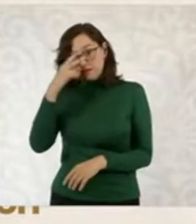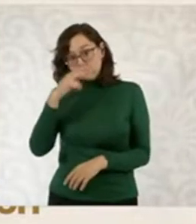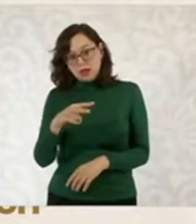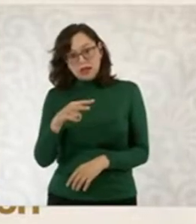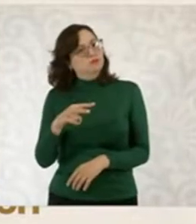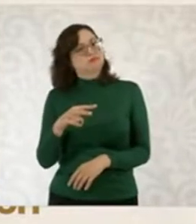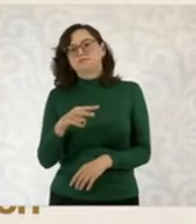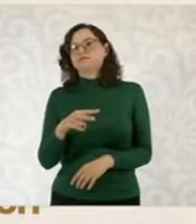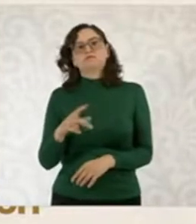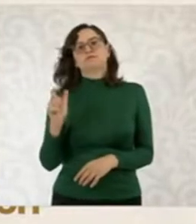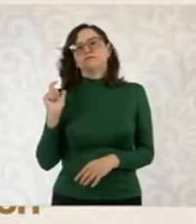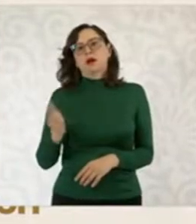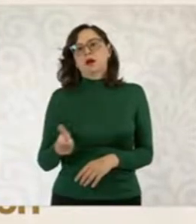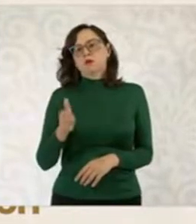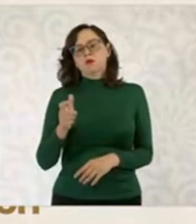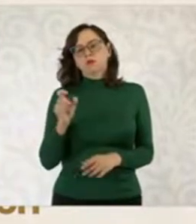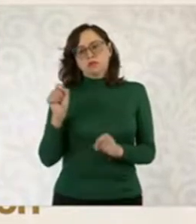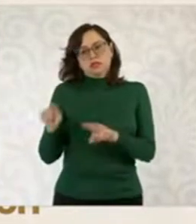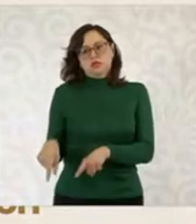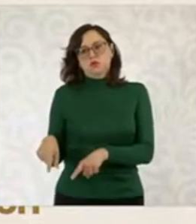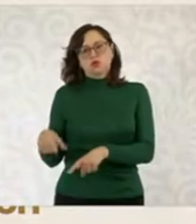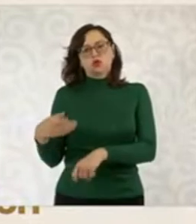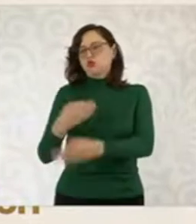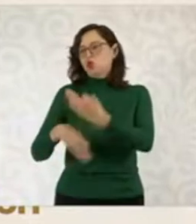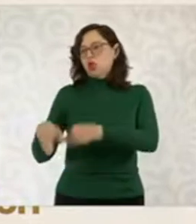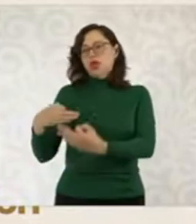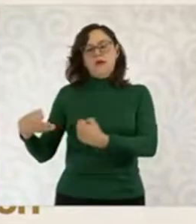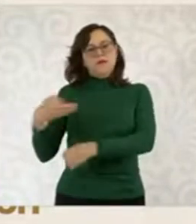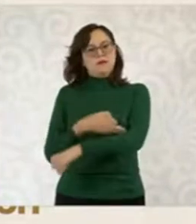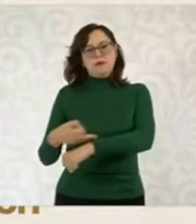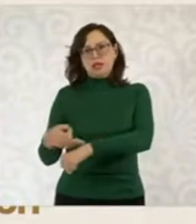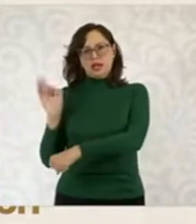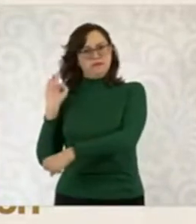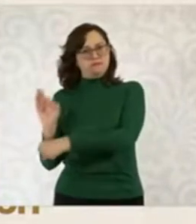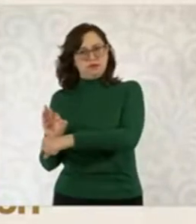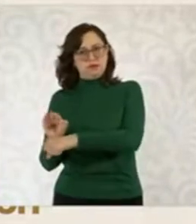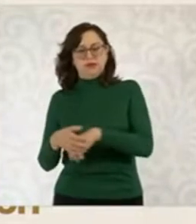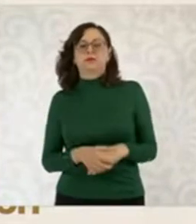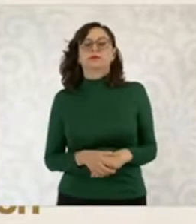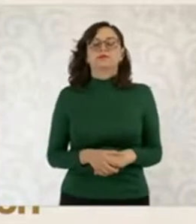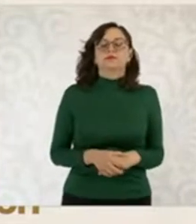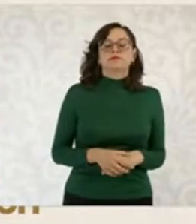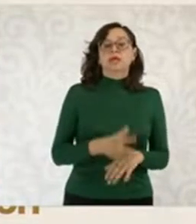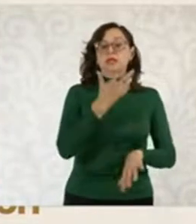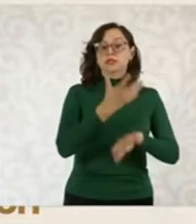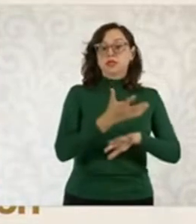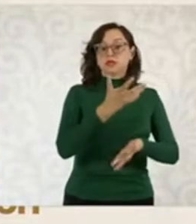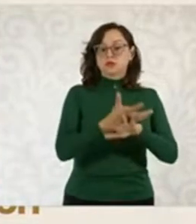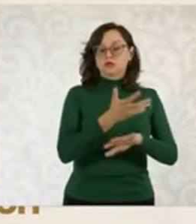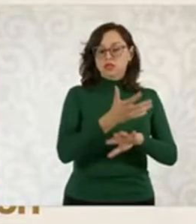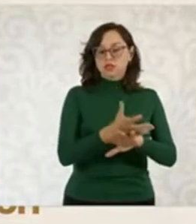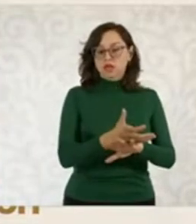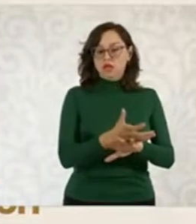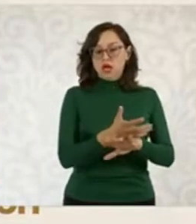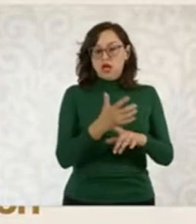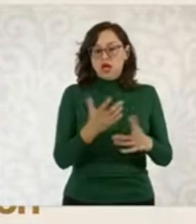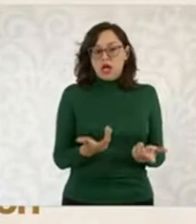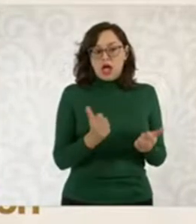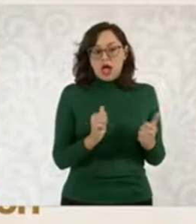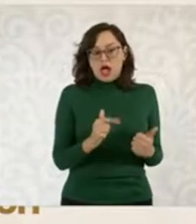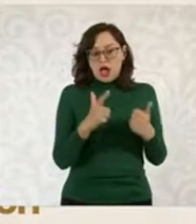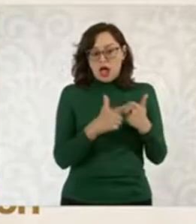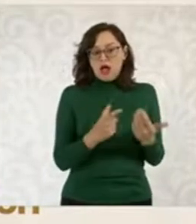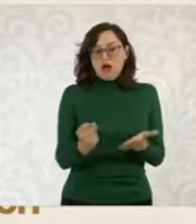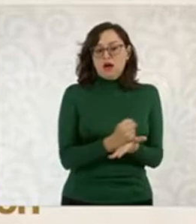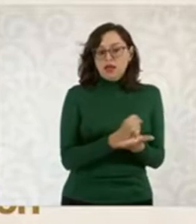núcleo familiar pues está cubierto. En Estados Unidos no solamente no se cuenta con un fondo de vivienda